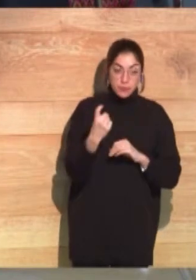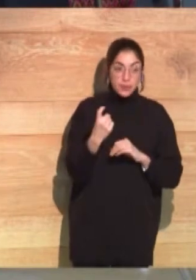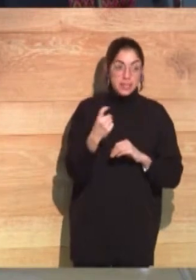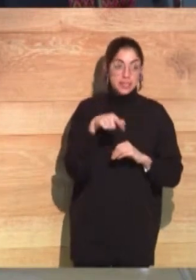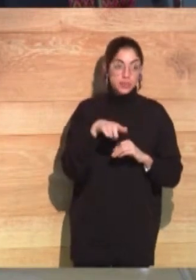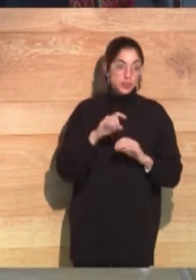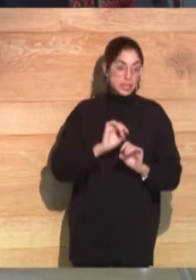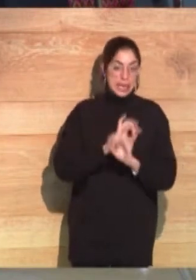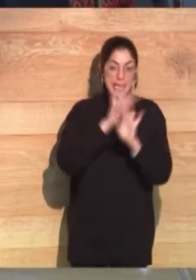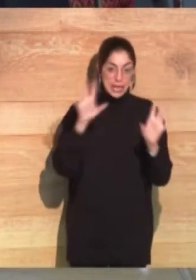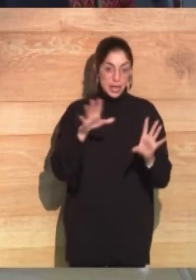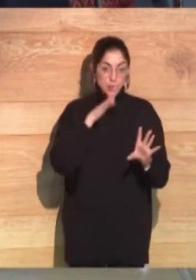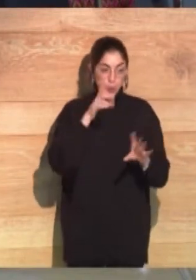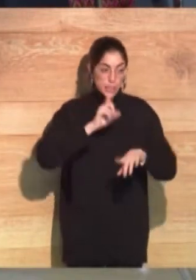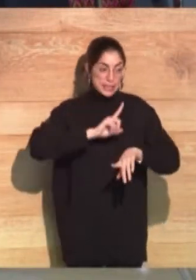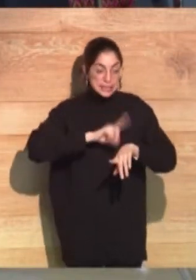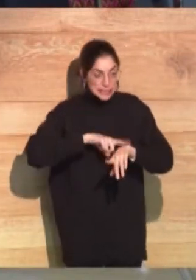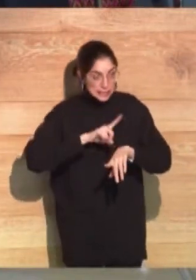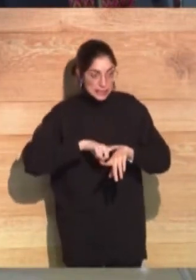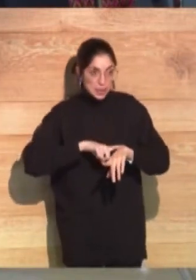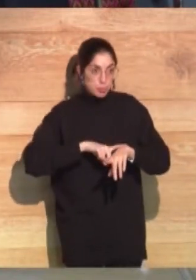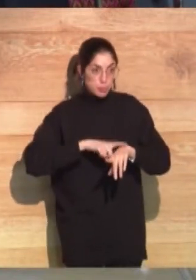evidencia en el tiempo que nos ha llevado